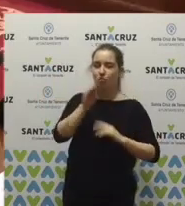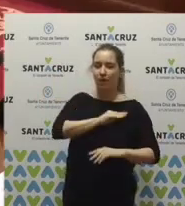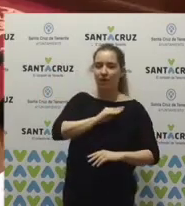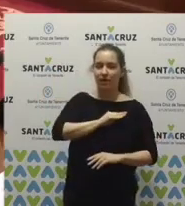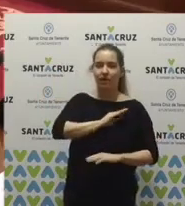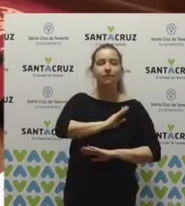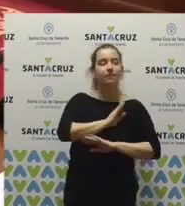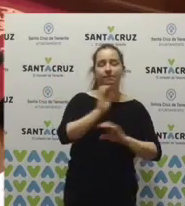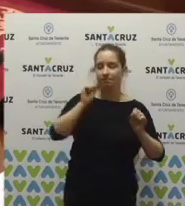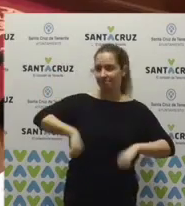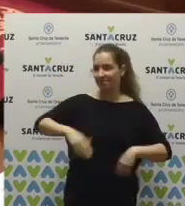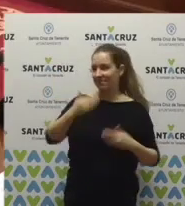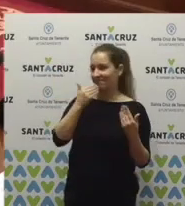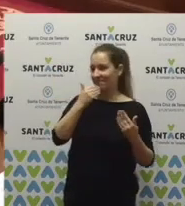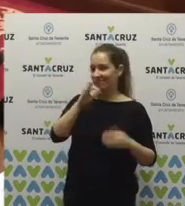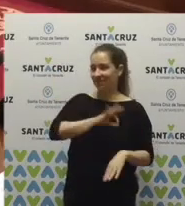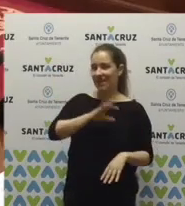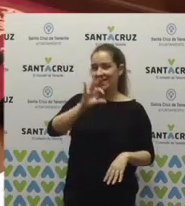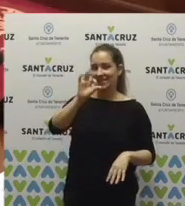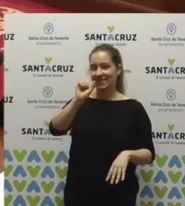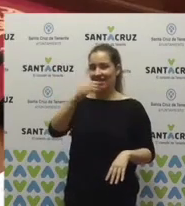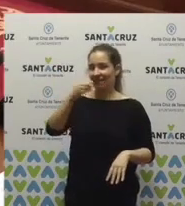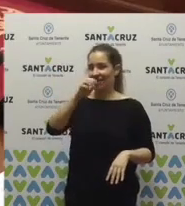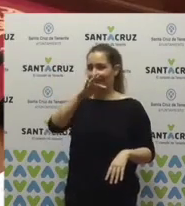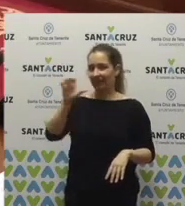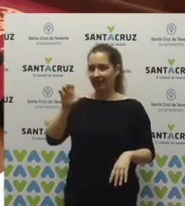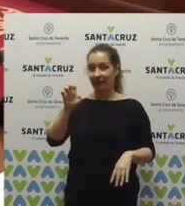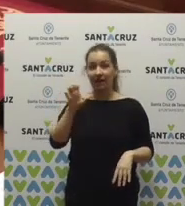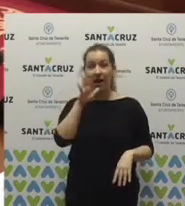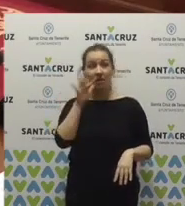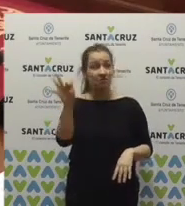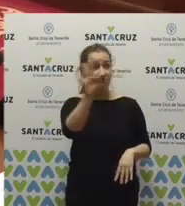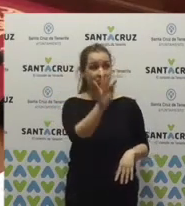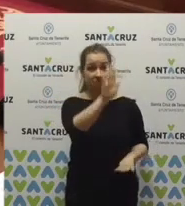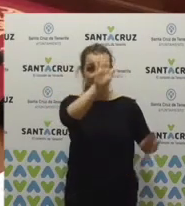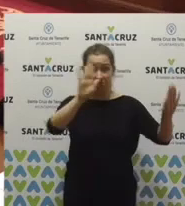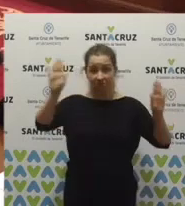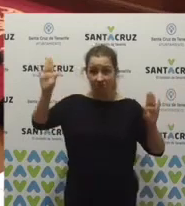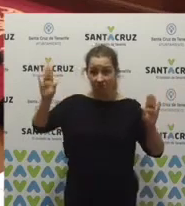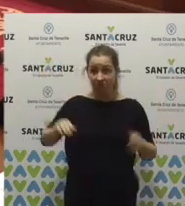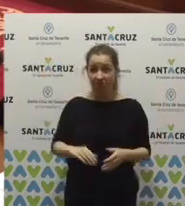sabaté hay alguna intervención